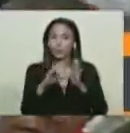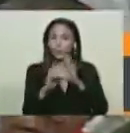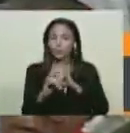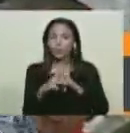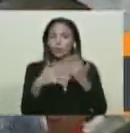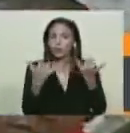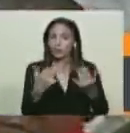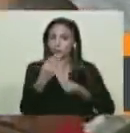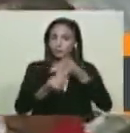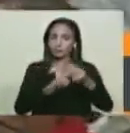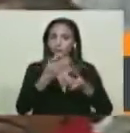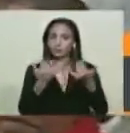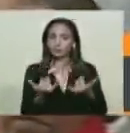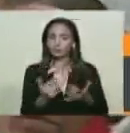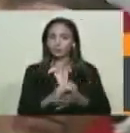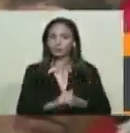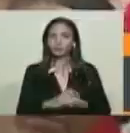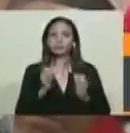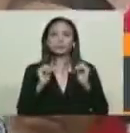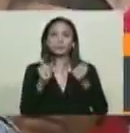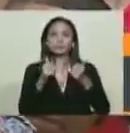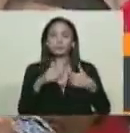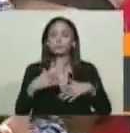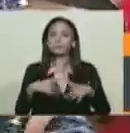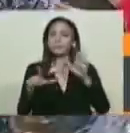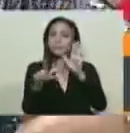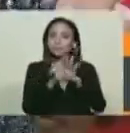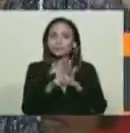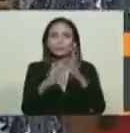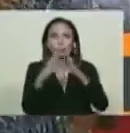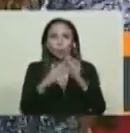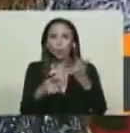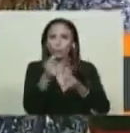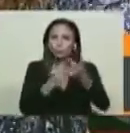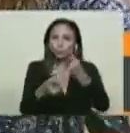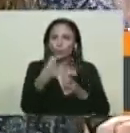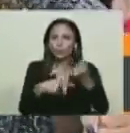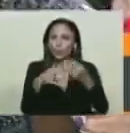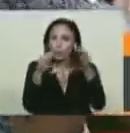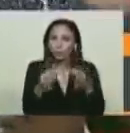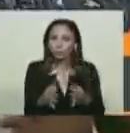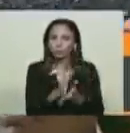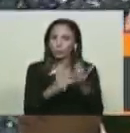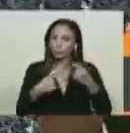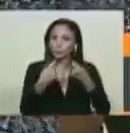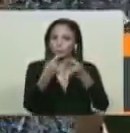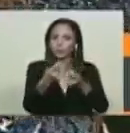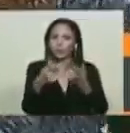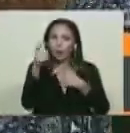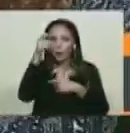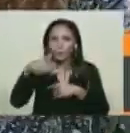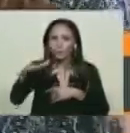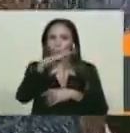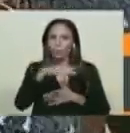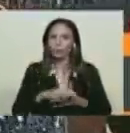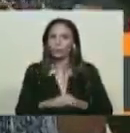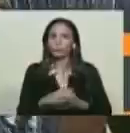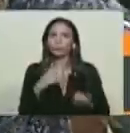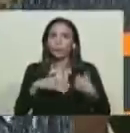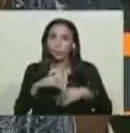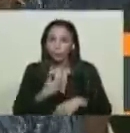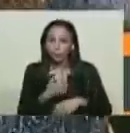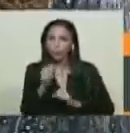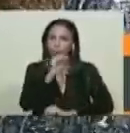estamos haciendo, empezara ya a sancionar esos instrumentos para dárselos al pueblo y que sea su herramienta de lucha